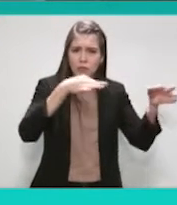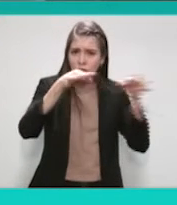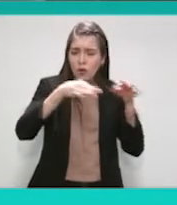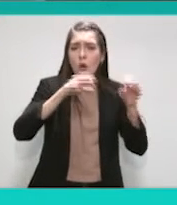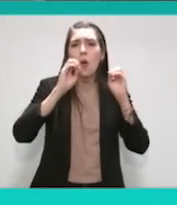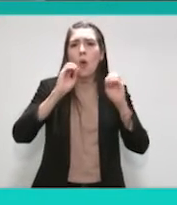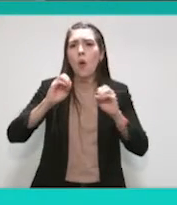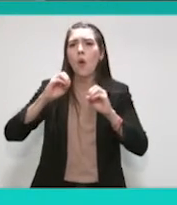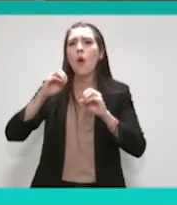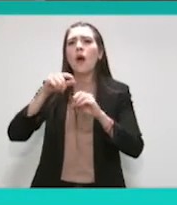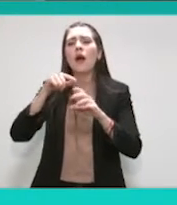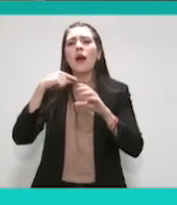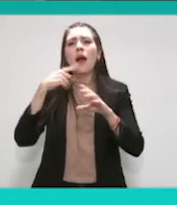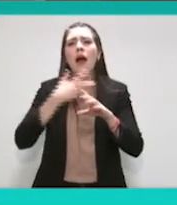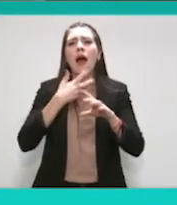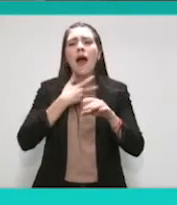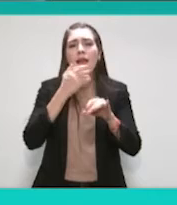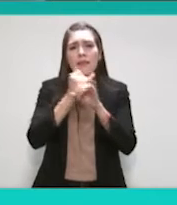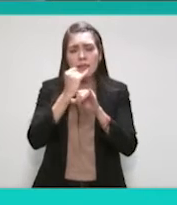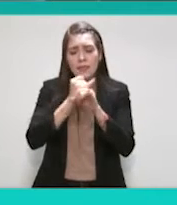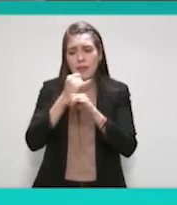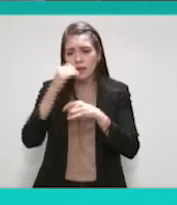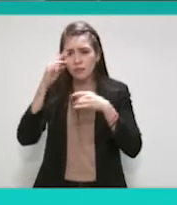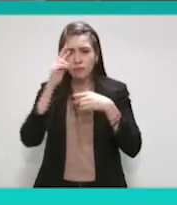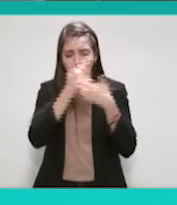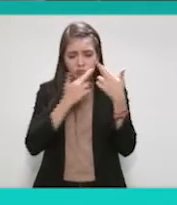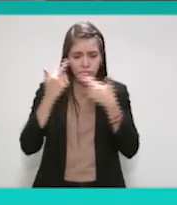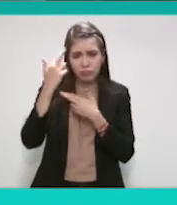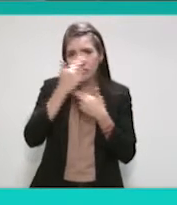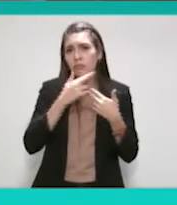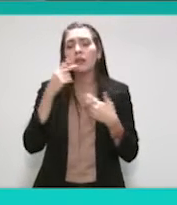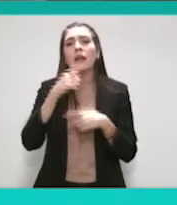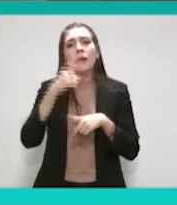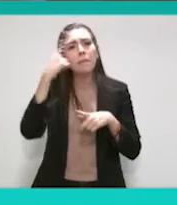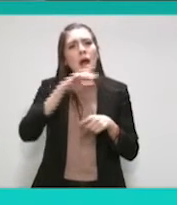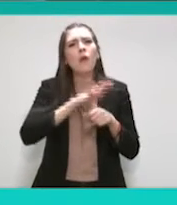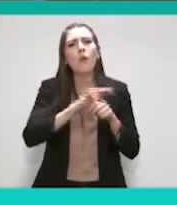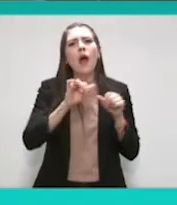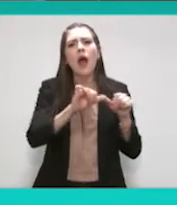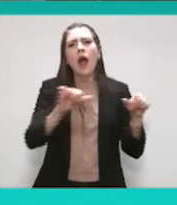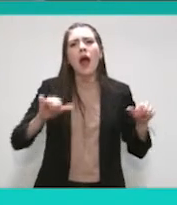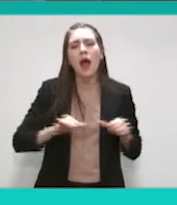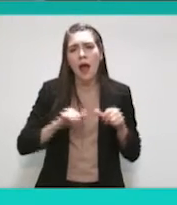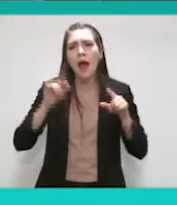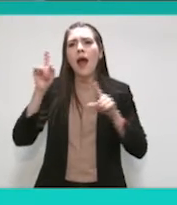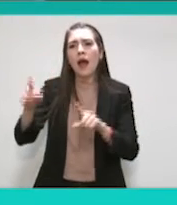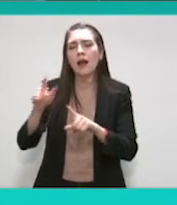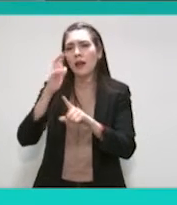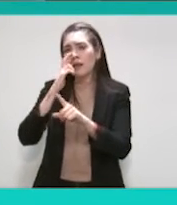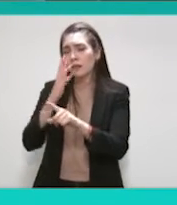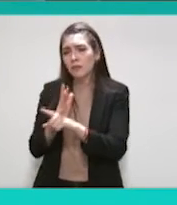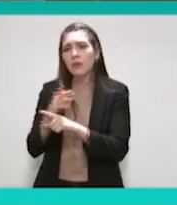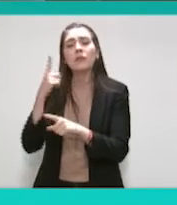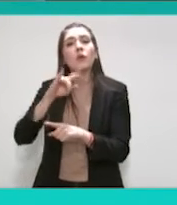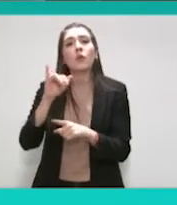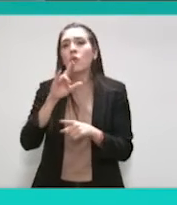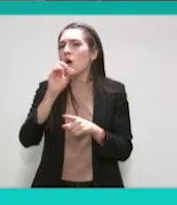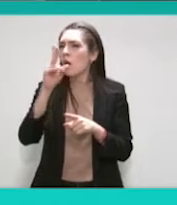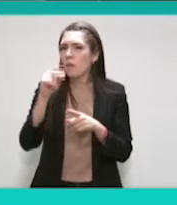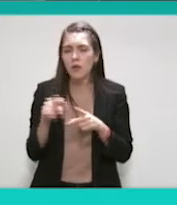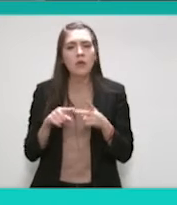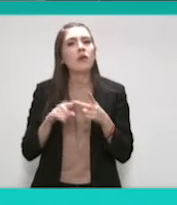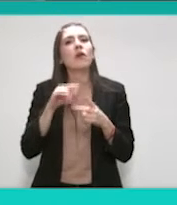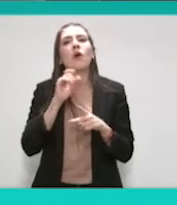todas las unidades administrativas que resulten competentes entre las que no se podrá omitir junta de coordinación política la comisión del deporte